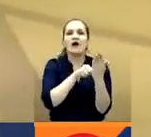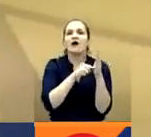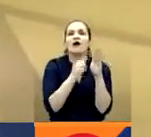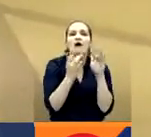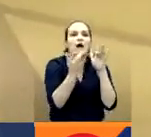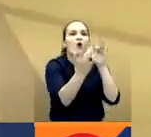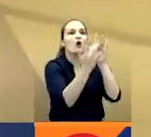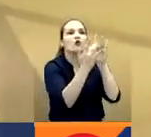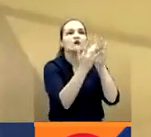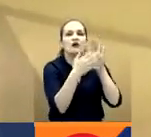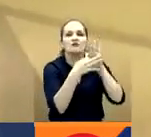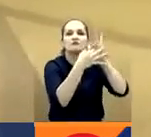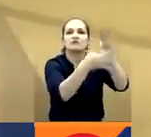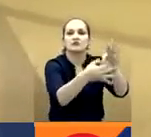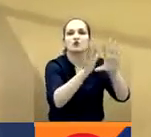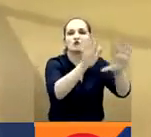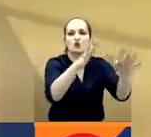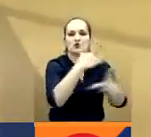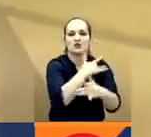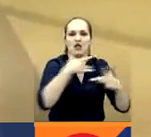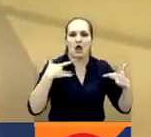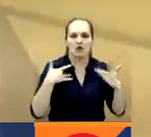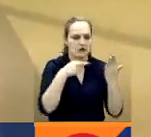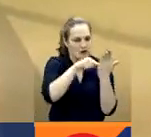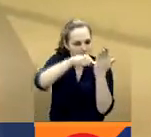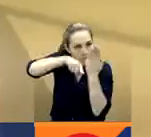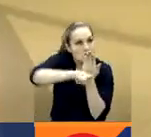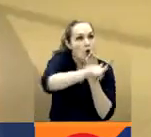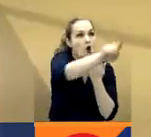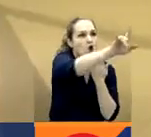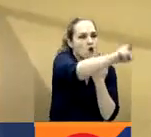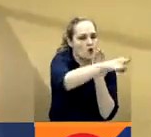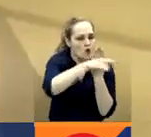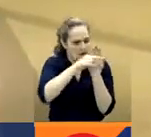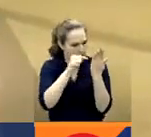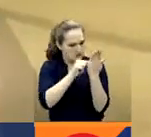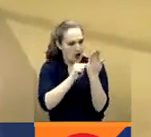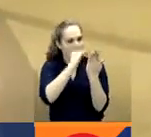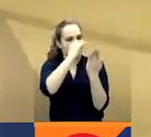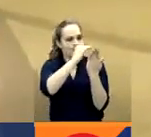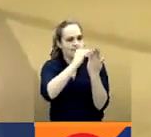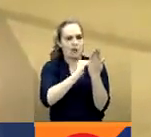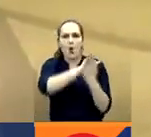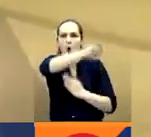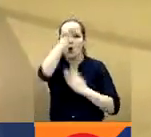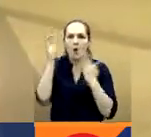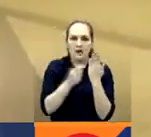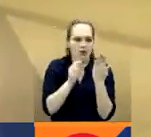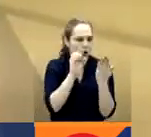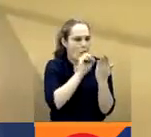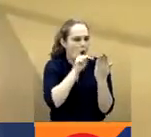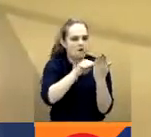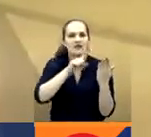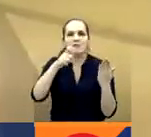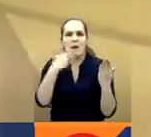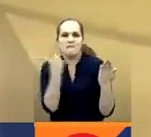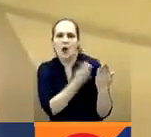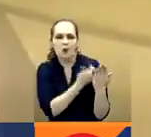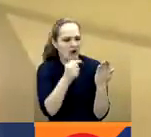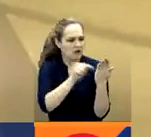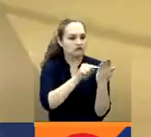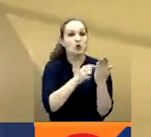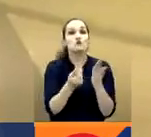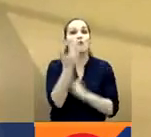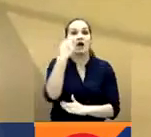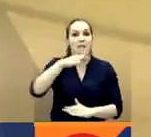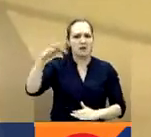directo con el sistema de salud, una base de datos, historia clínica, pero también información sobre la vacunación contra el